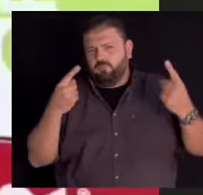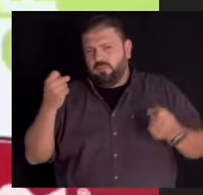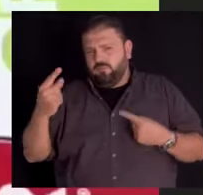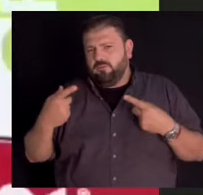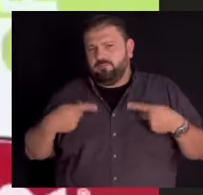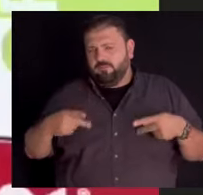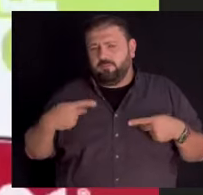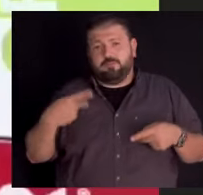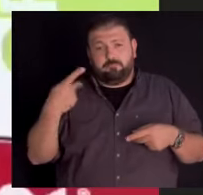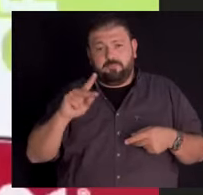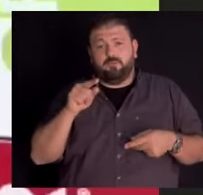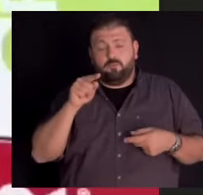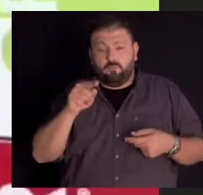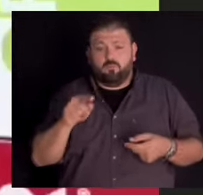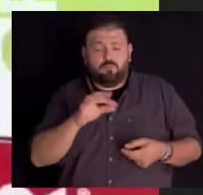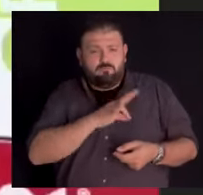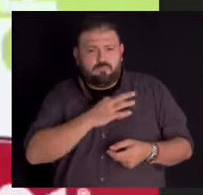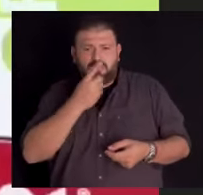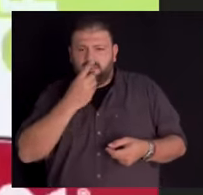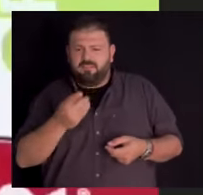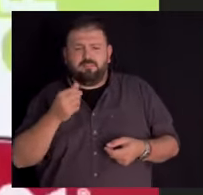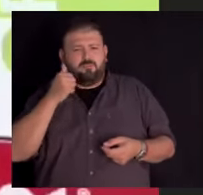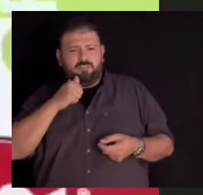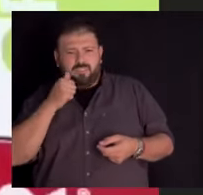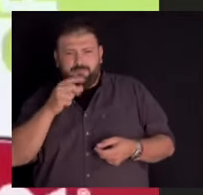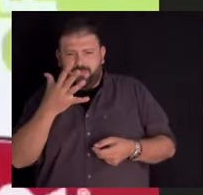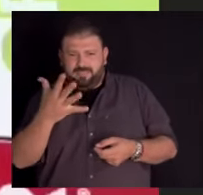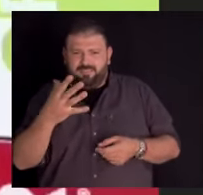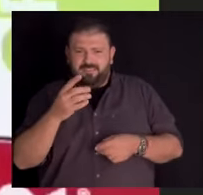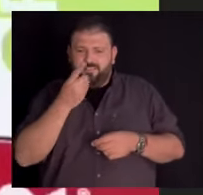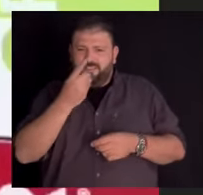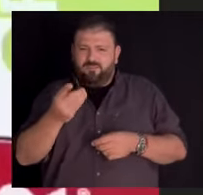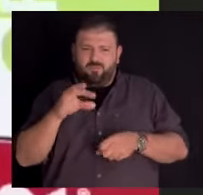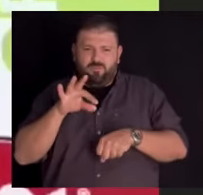Ahí sí te digo, recorre los 5 puntos que dijo el doctor Melo,